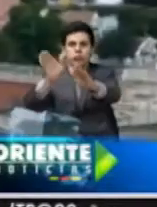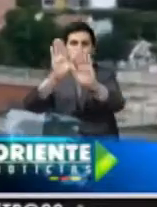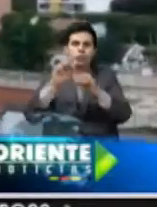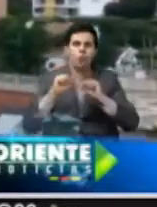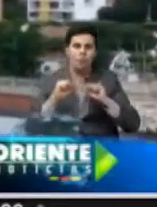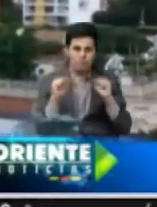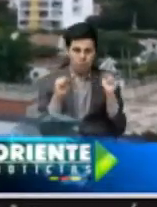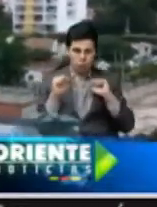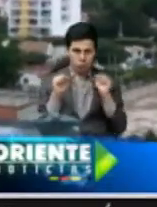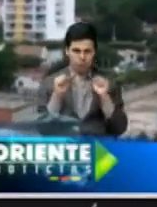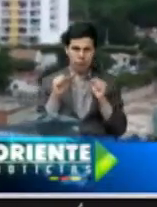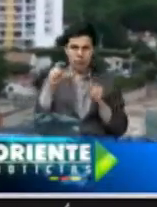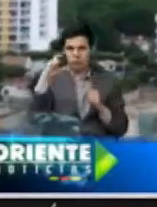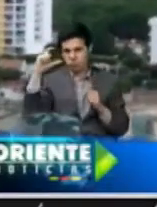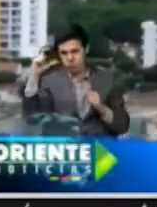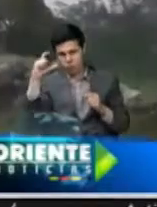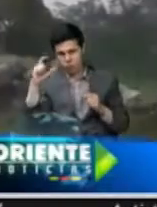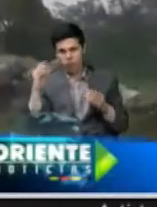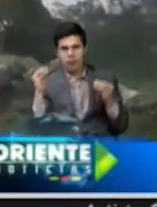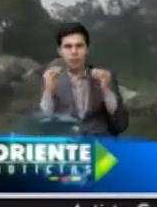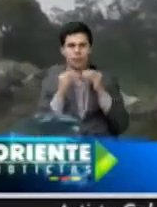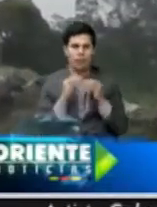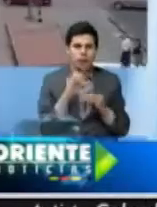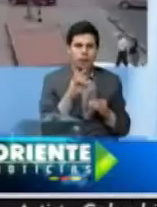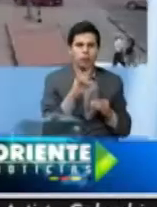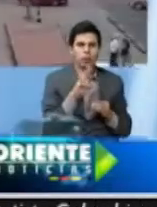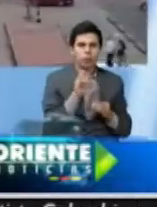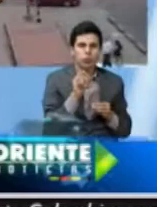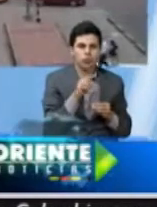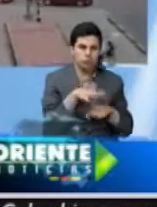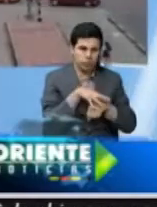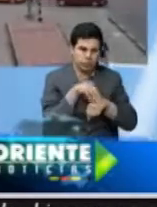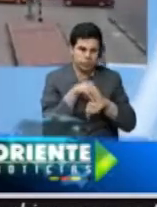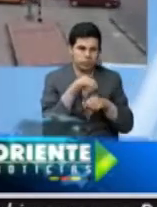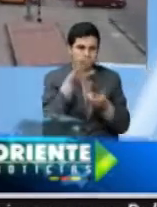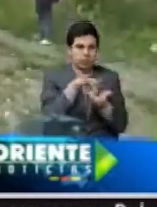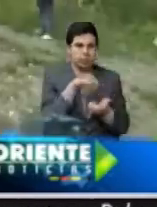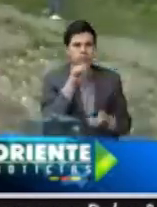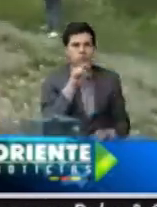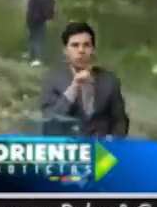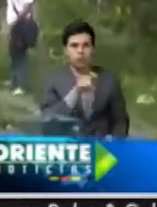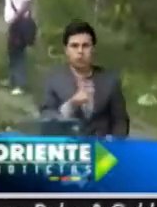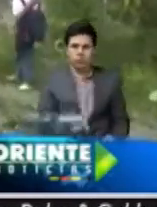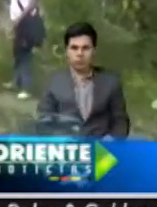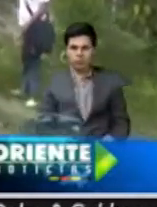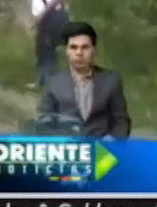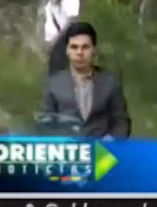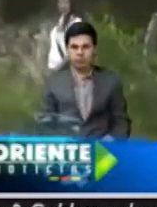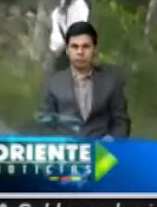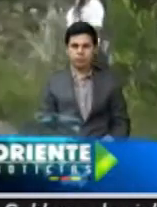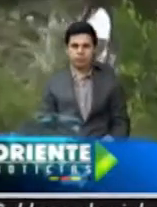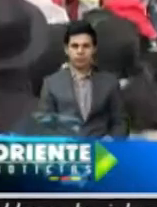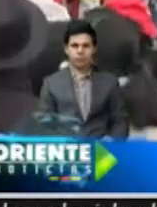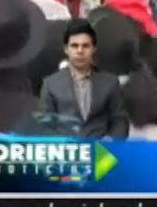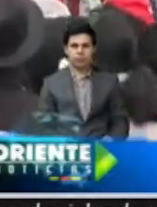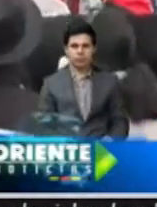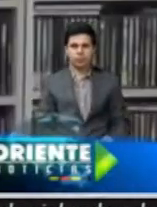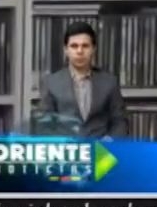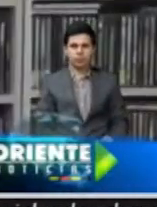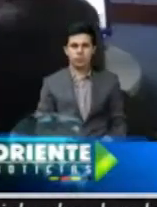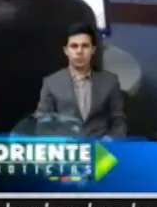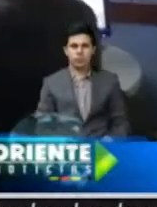República con Cúcuta, y la vía Curos Málaga, que conduce a Bucaramanga. Y así como aquí